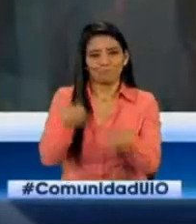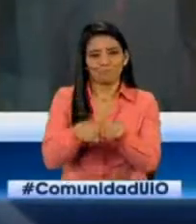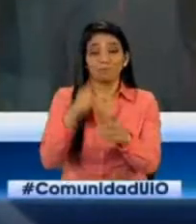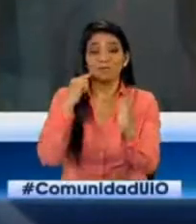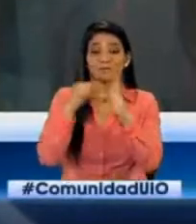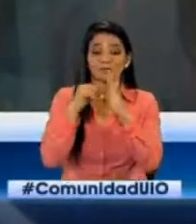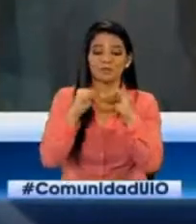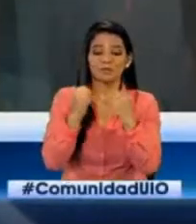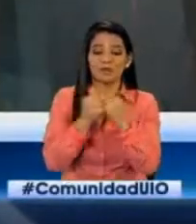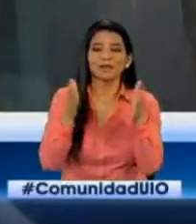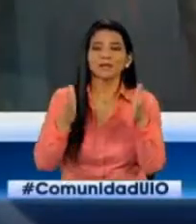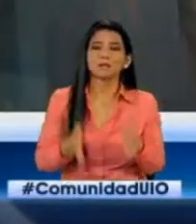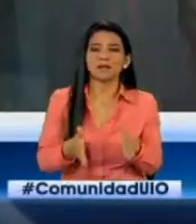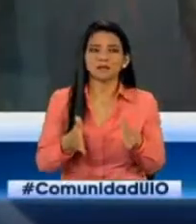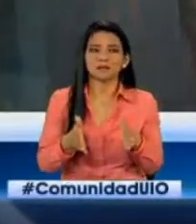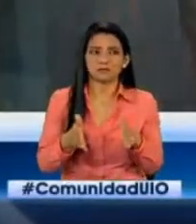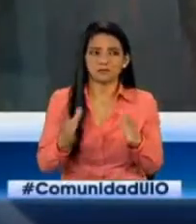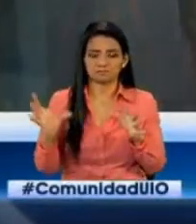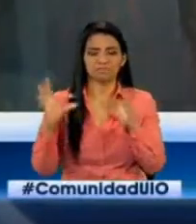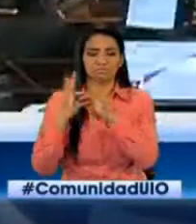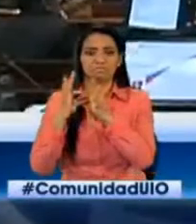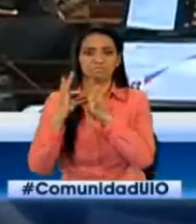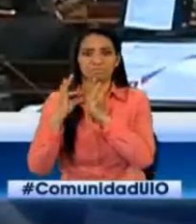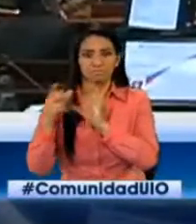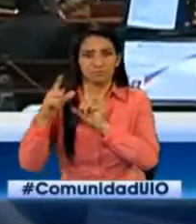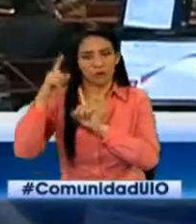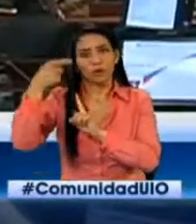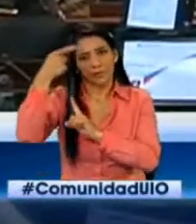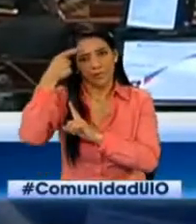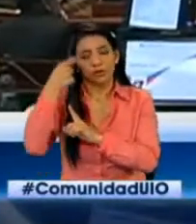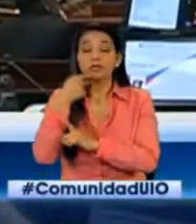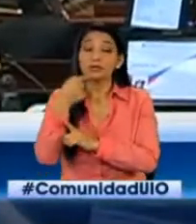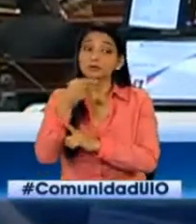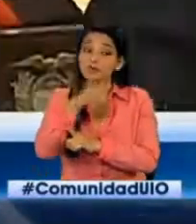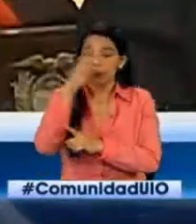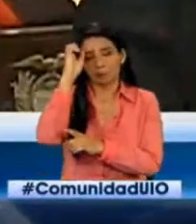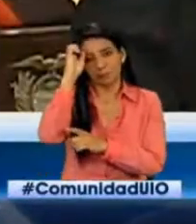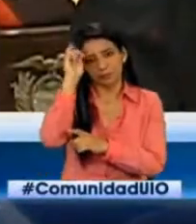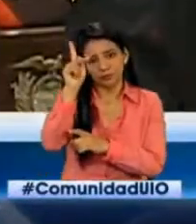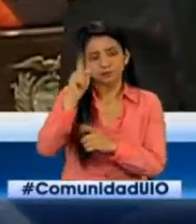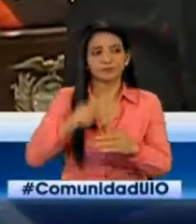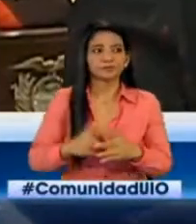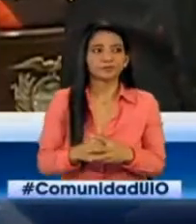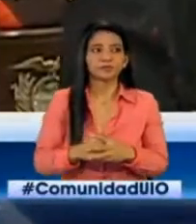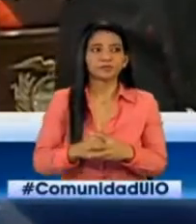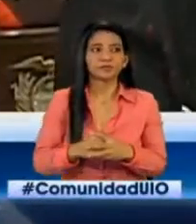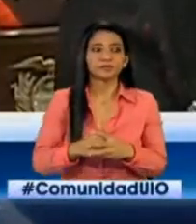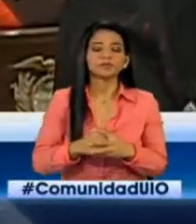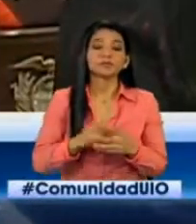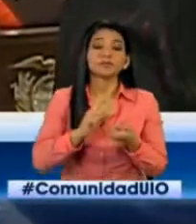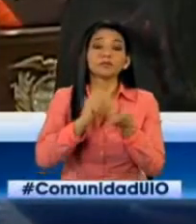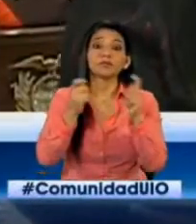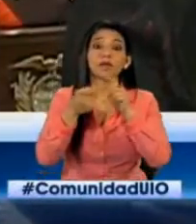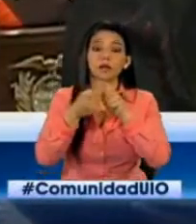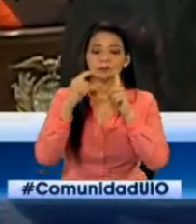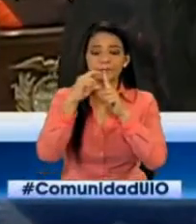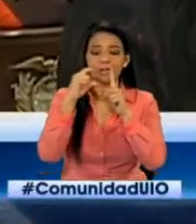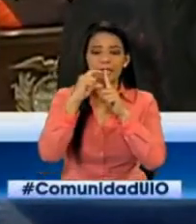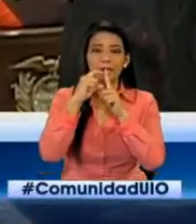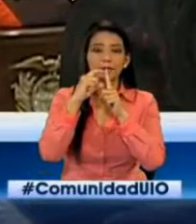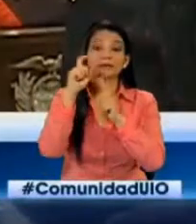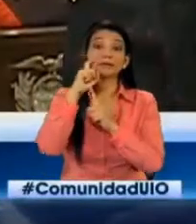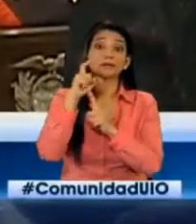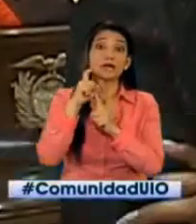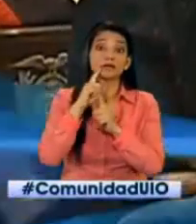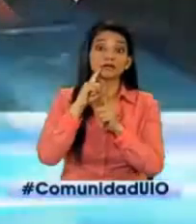asambleísta alexandra ocles de la bancada gubernamental da su apreciación el campo sexo por genio digamos en